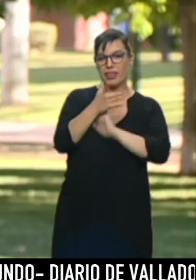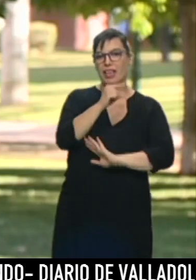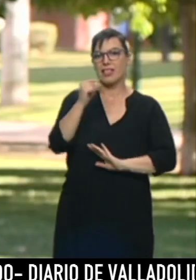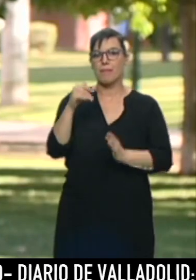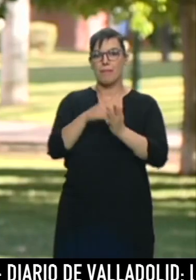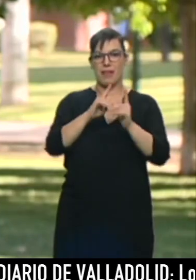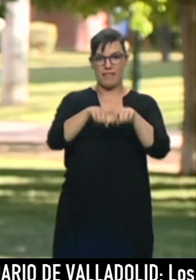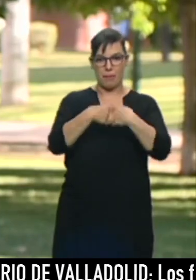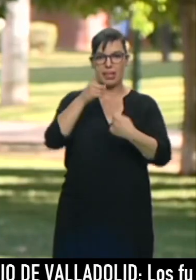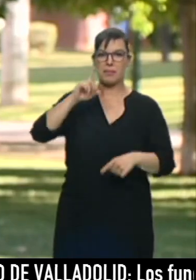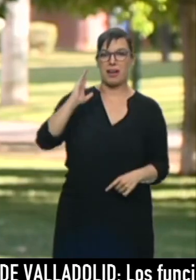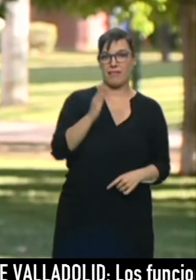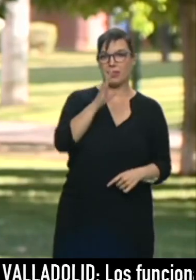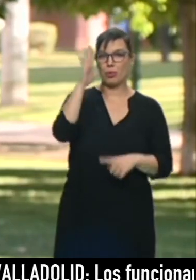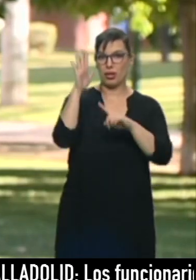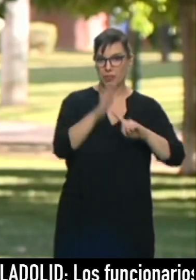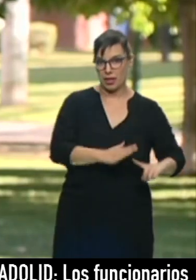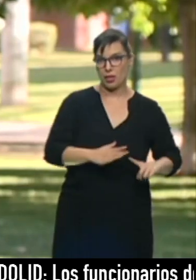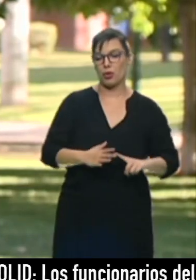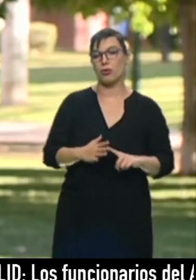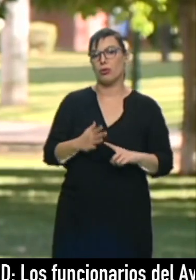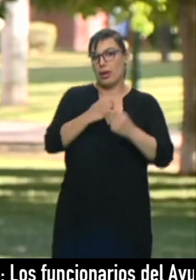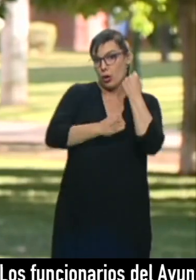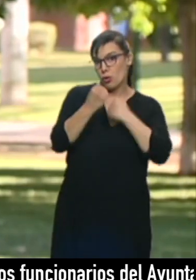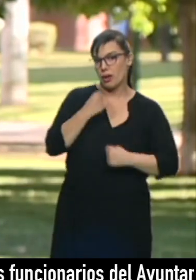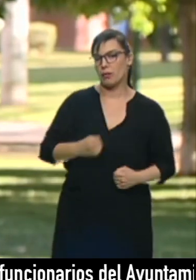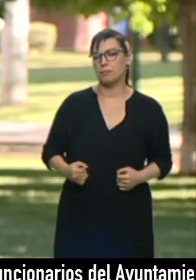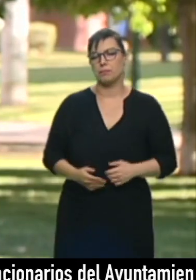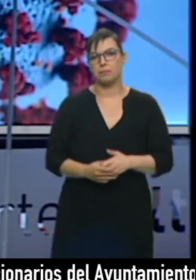que también se van a ver afectadas por esta discriminación económica.